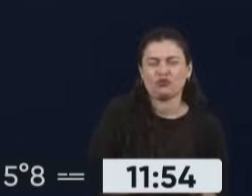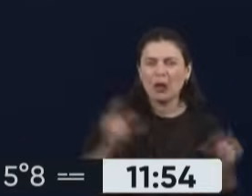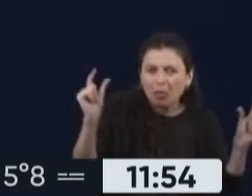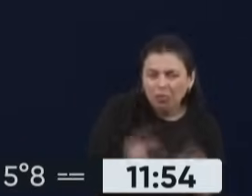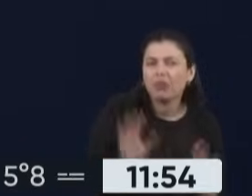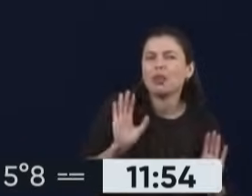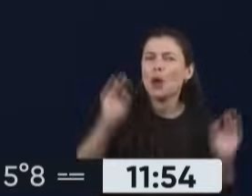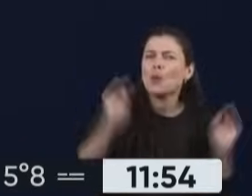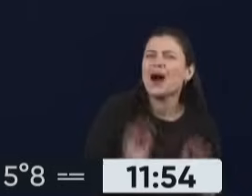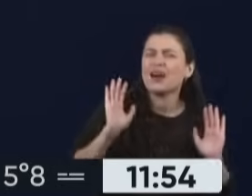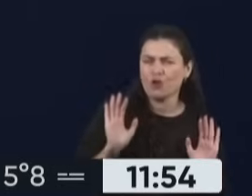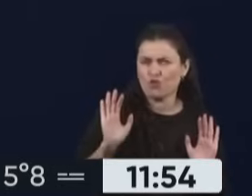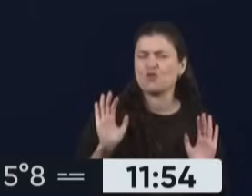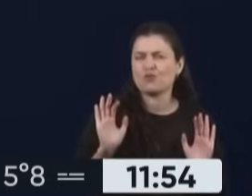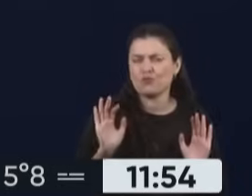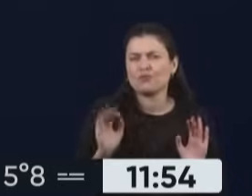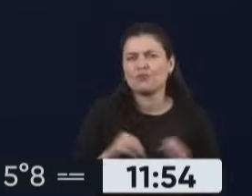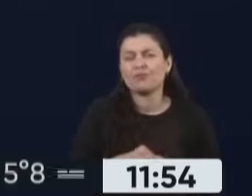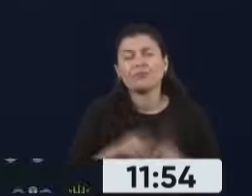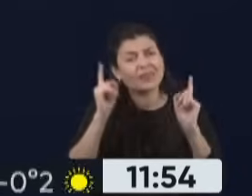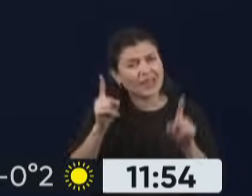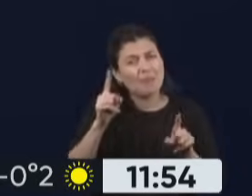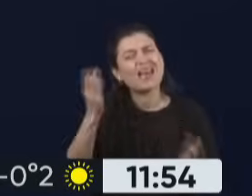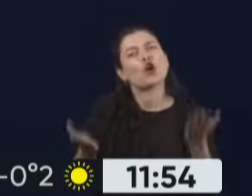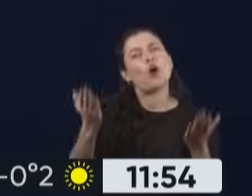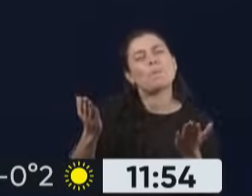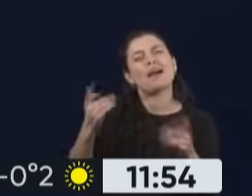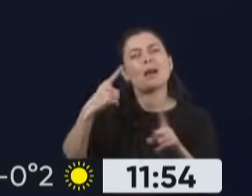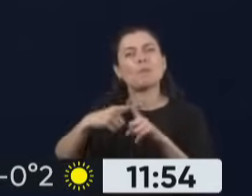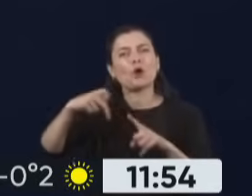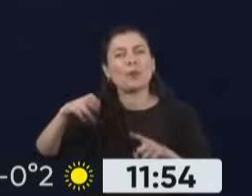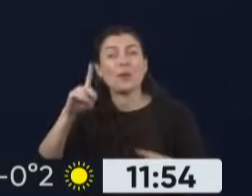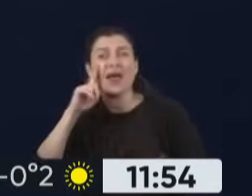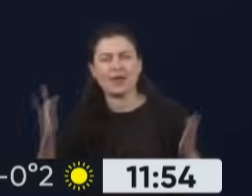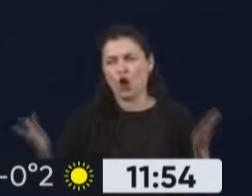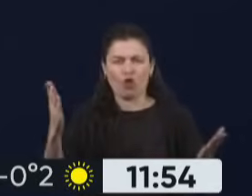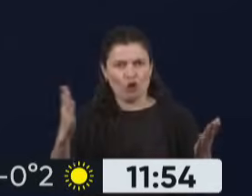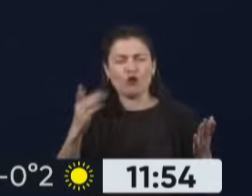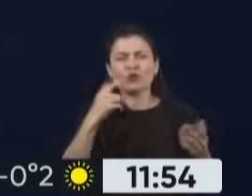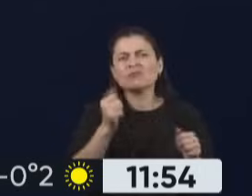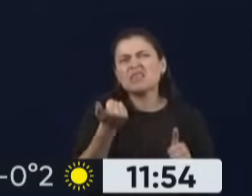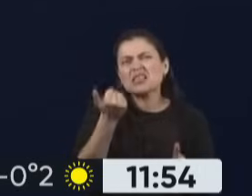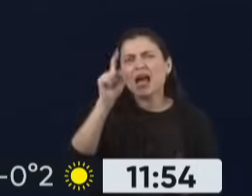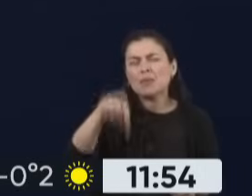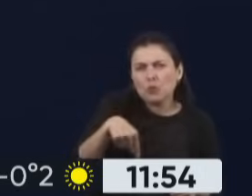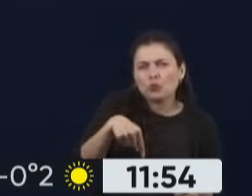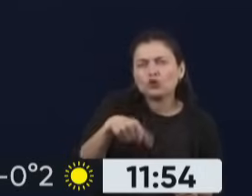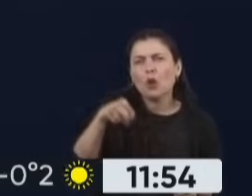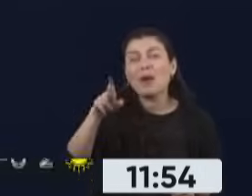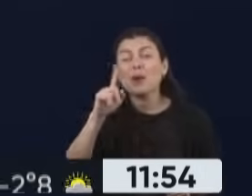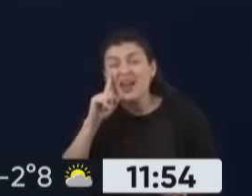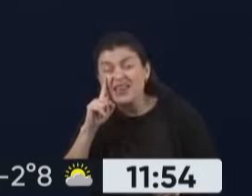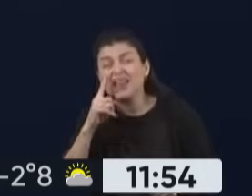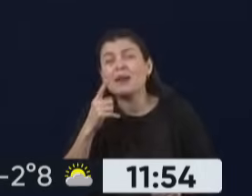se mide con respecto al producto. La base amplia son escasamente 6 puntos de producto,